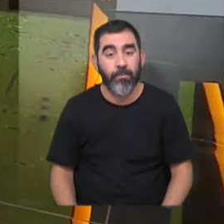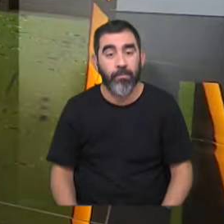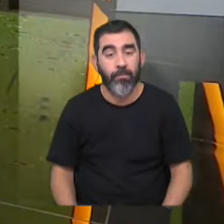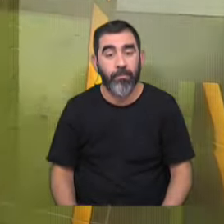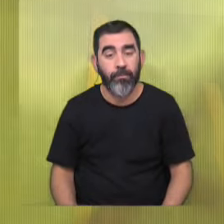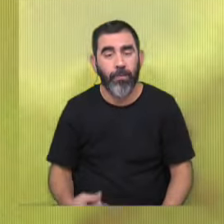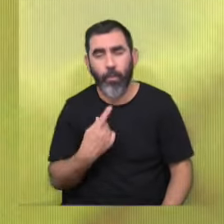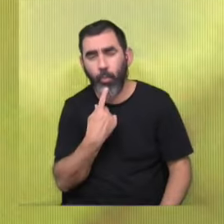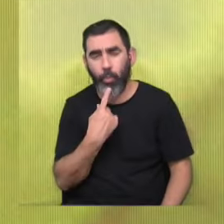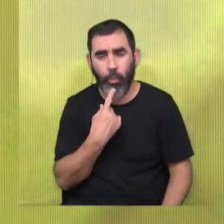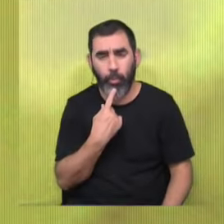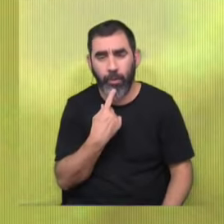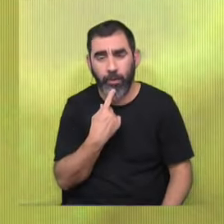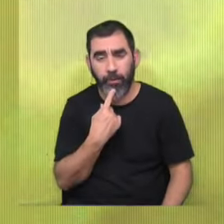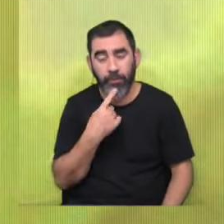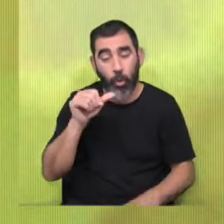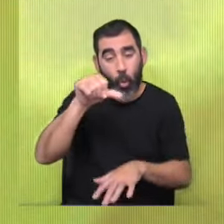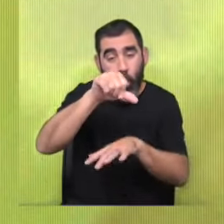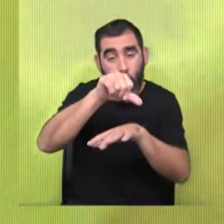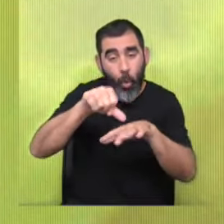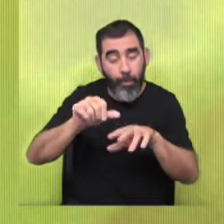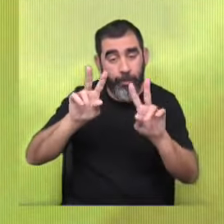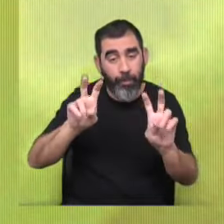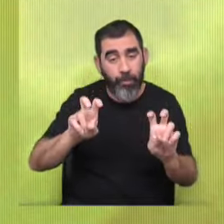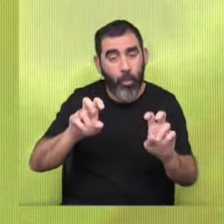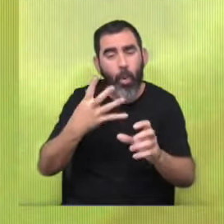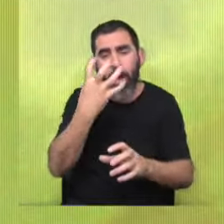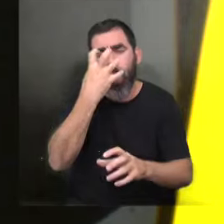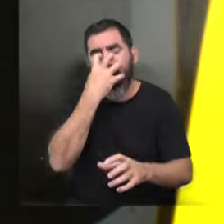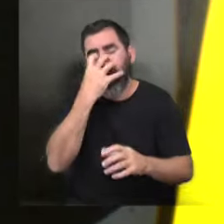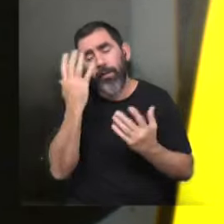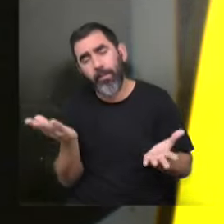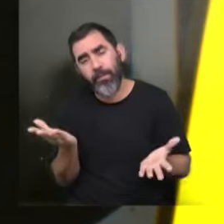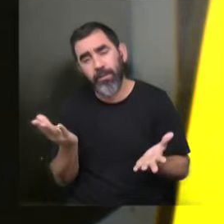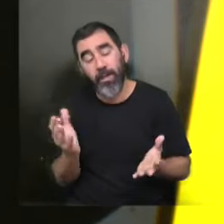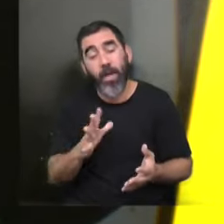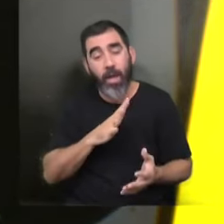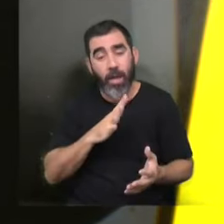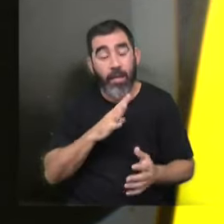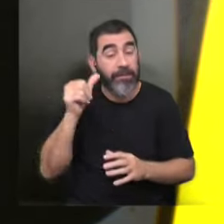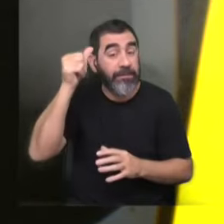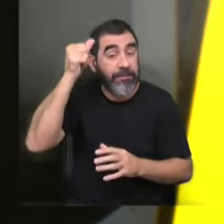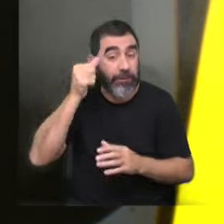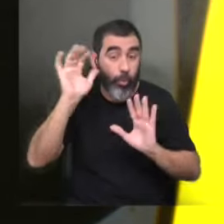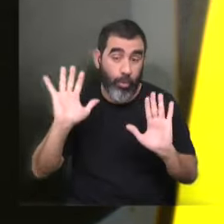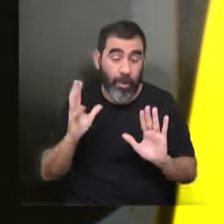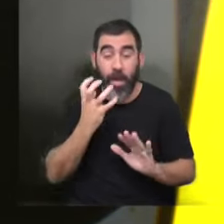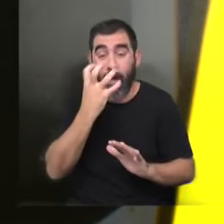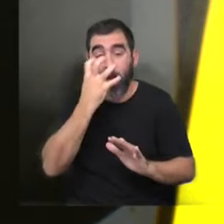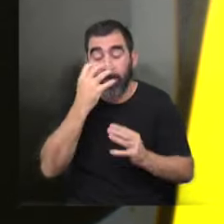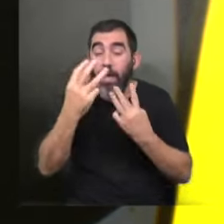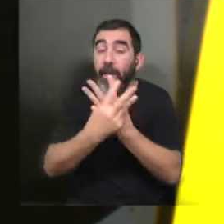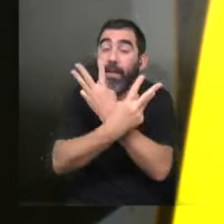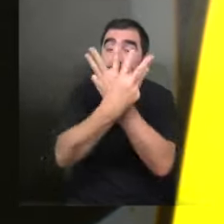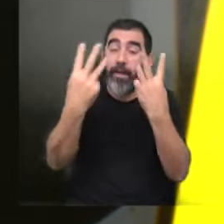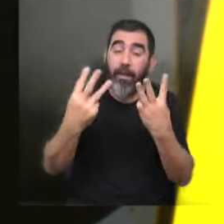Alejandra, me quedó una duda. Tratándose de una intervención, de una operación, ¿qué tipo de anestesia recibe? Se utiliza, es una cirugía, claro. ¿No? Anestesia general